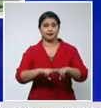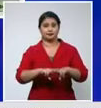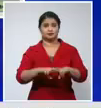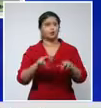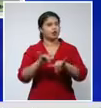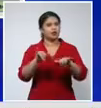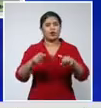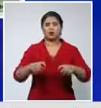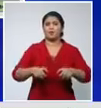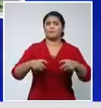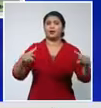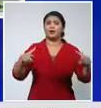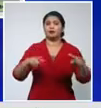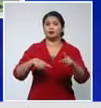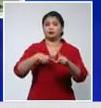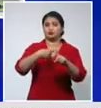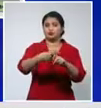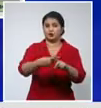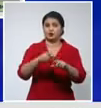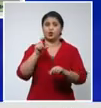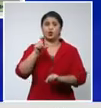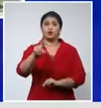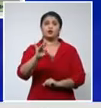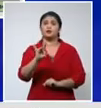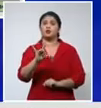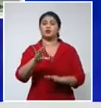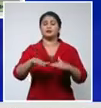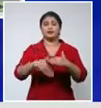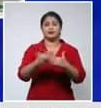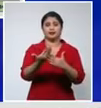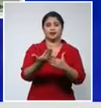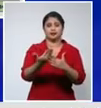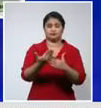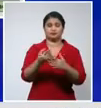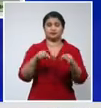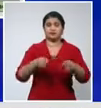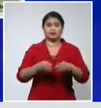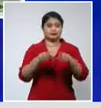su tasa en los últimos 15 días, a